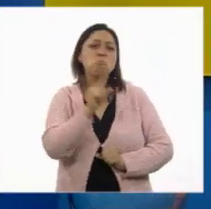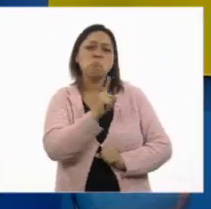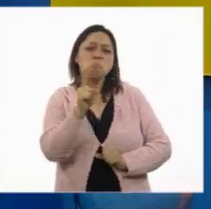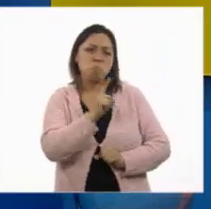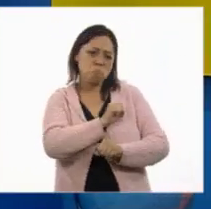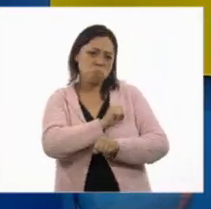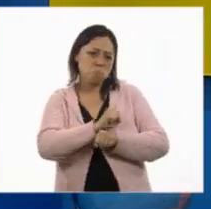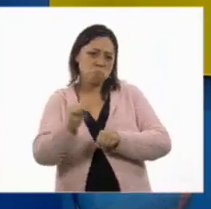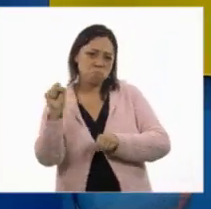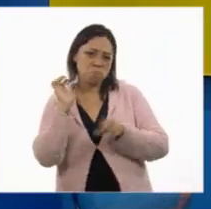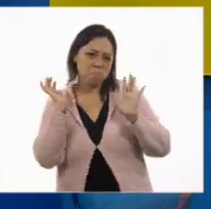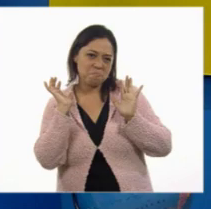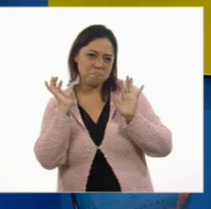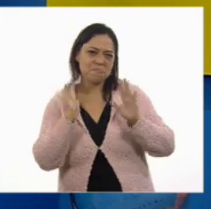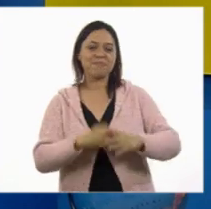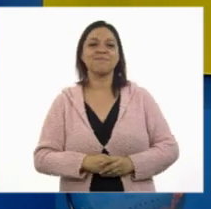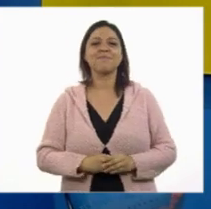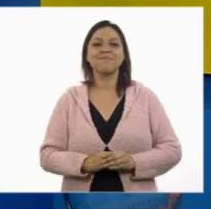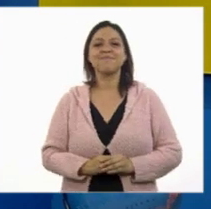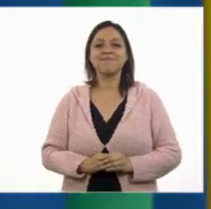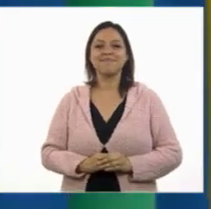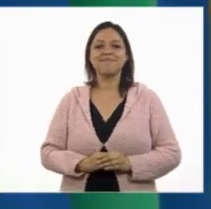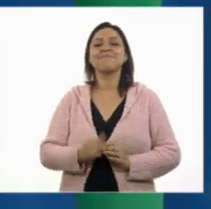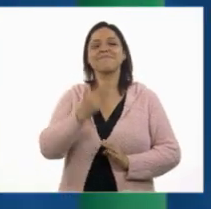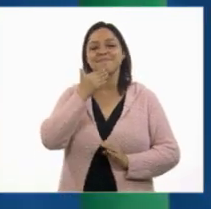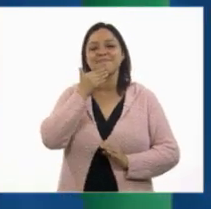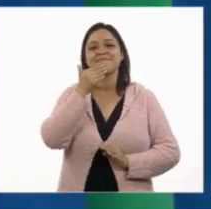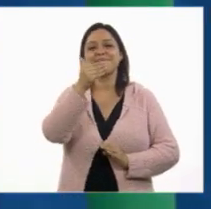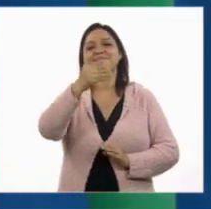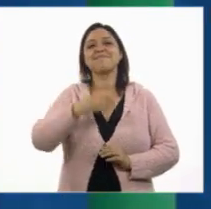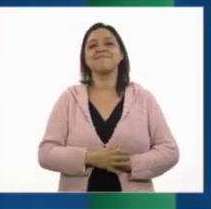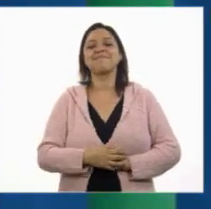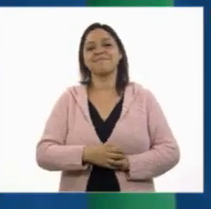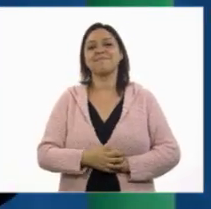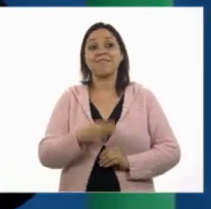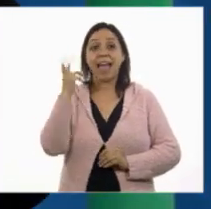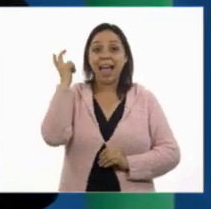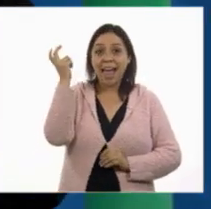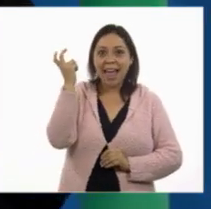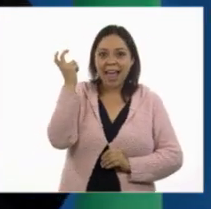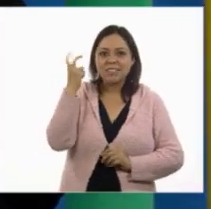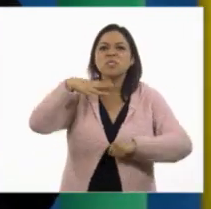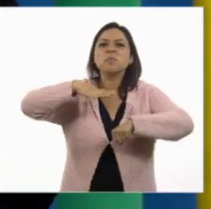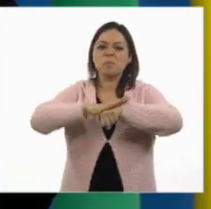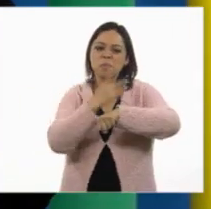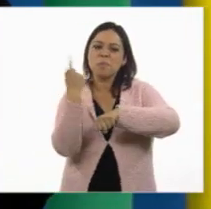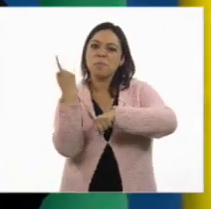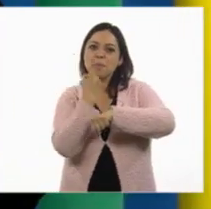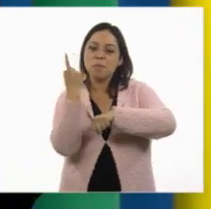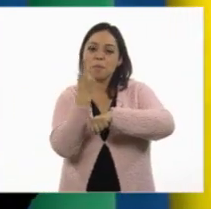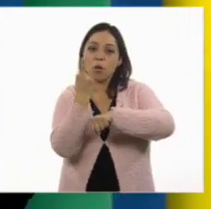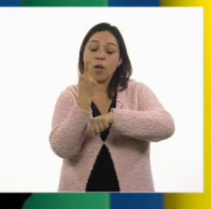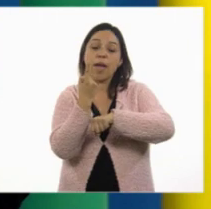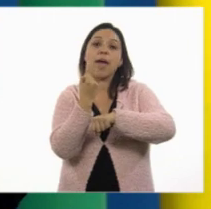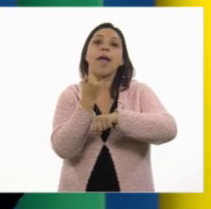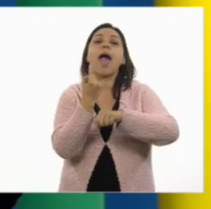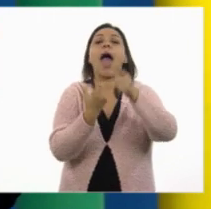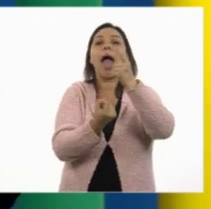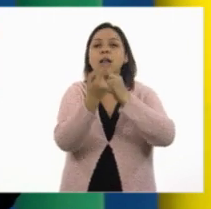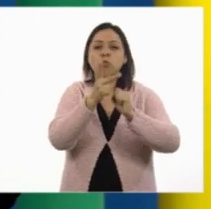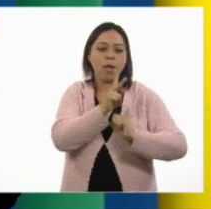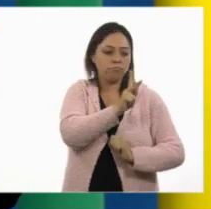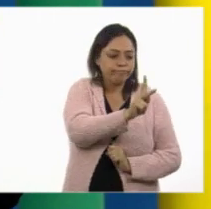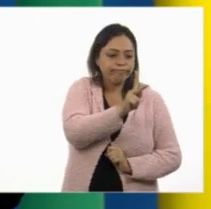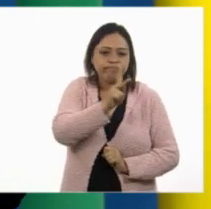sencilla. Ok, muy bien. Esta situación se debe a las características y similitudes que